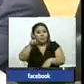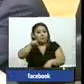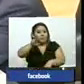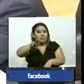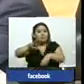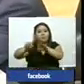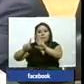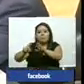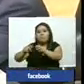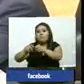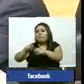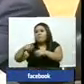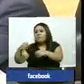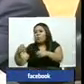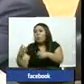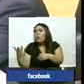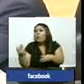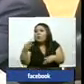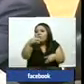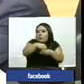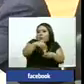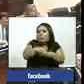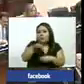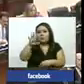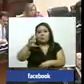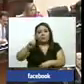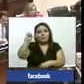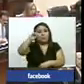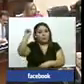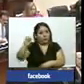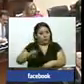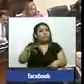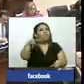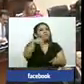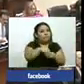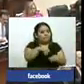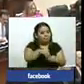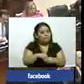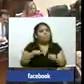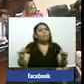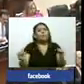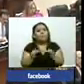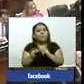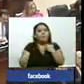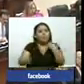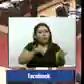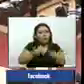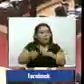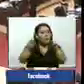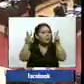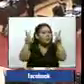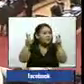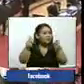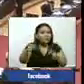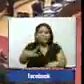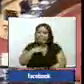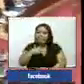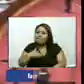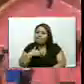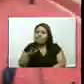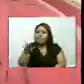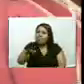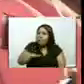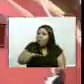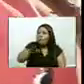1.136.000 dólares, con un ahorro de casi 50%. Asimismo, explicó que entre los temas más críticos fueron los